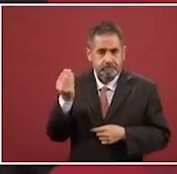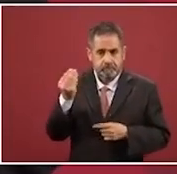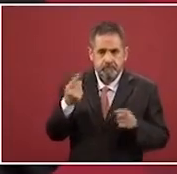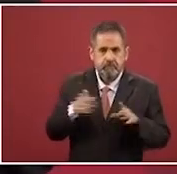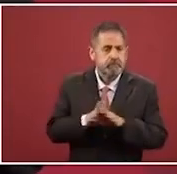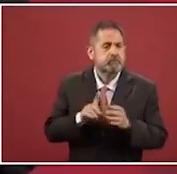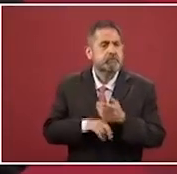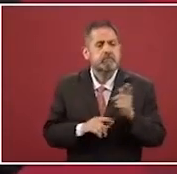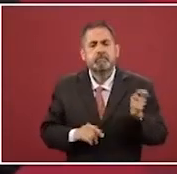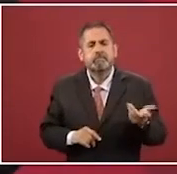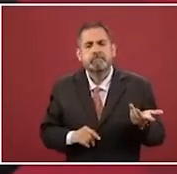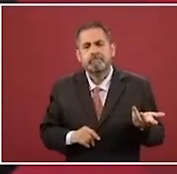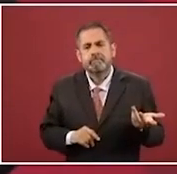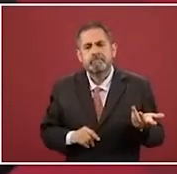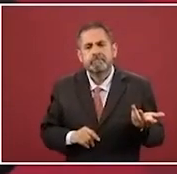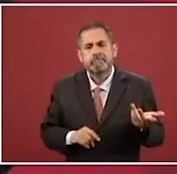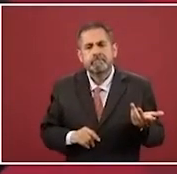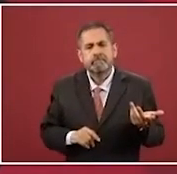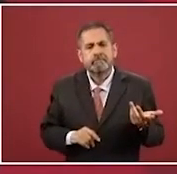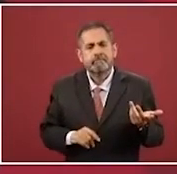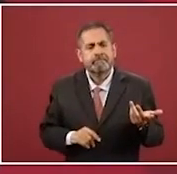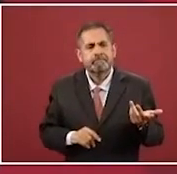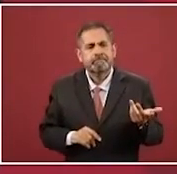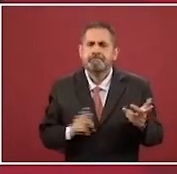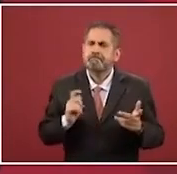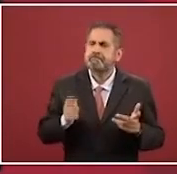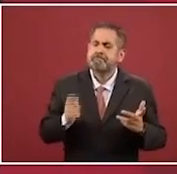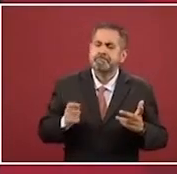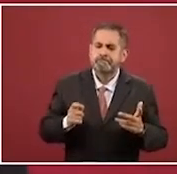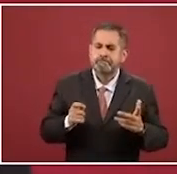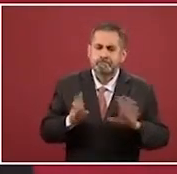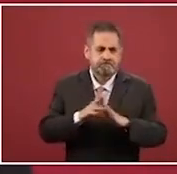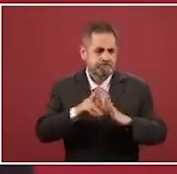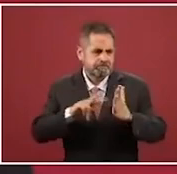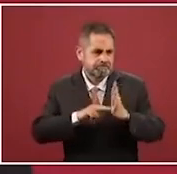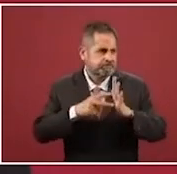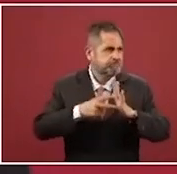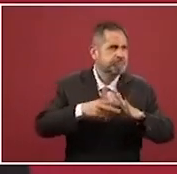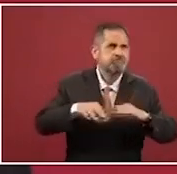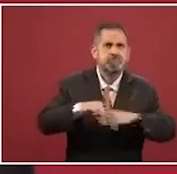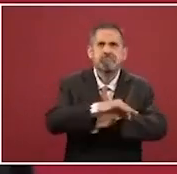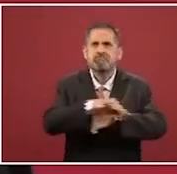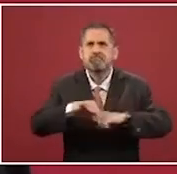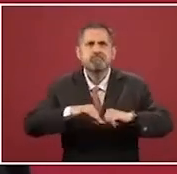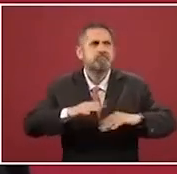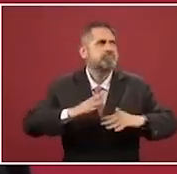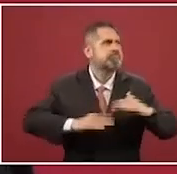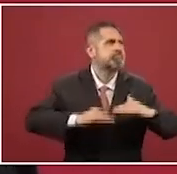y a la ingeniería,